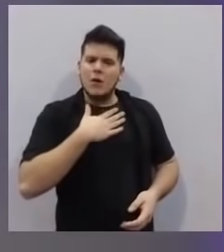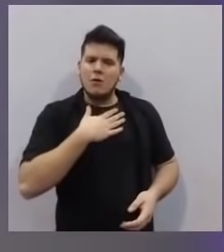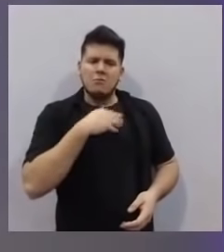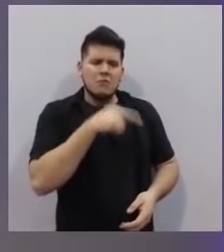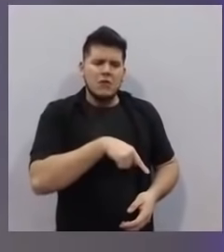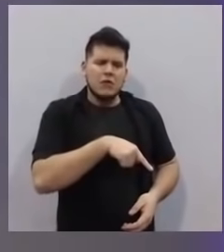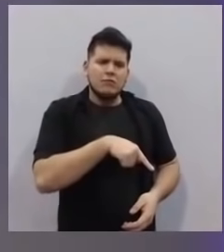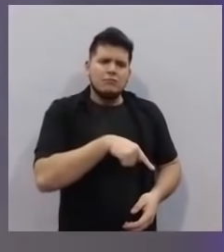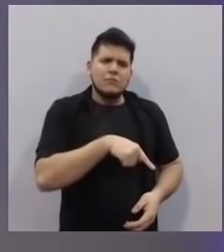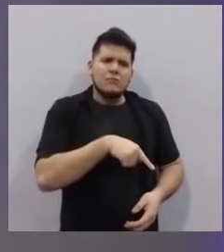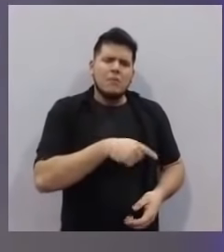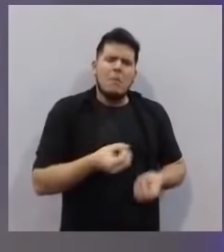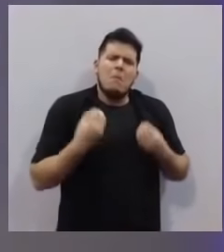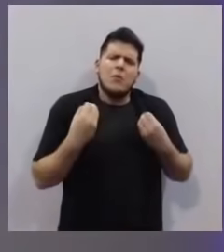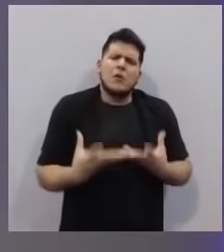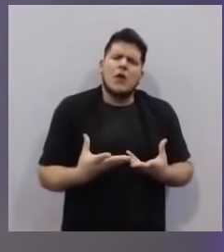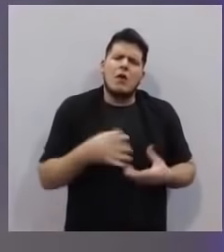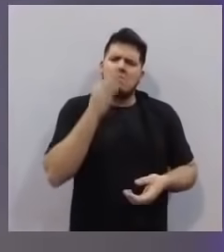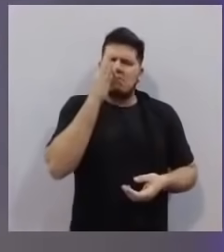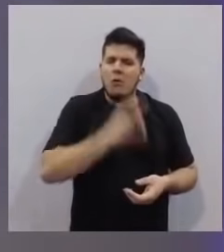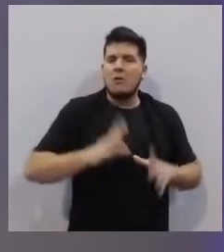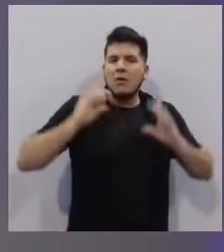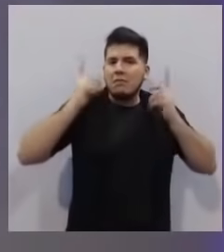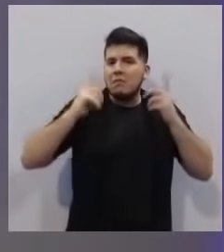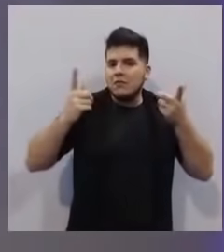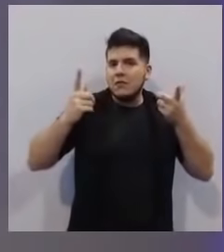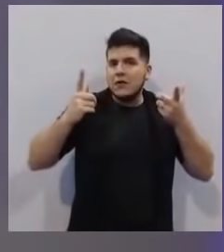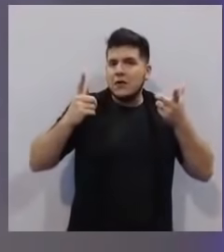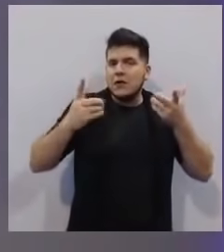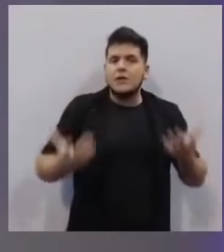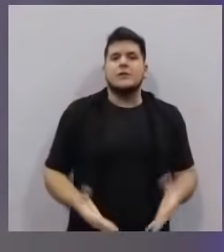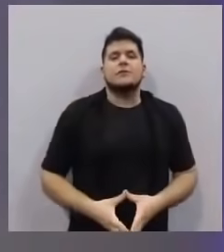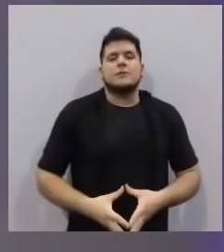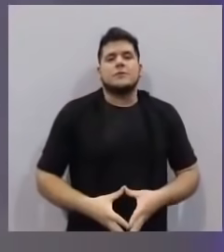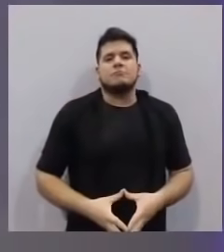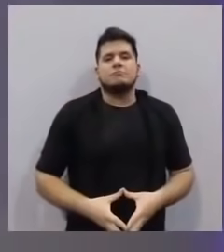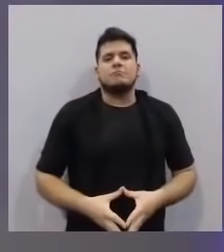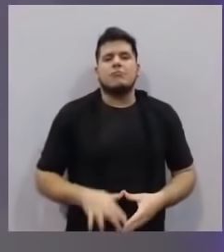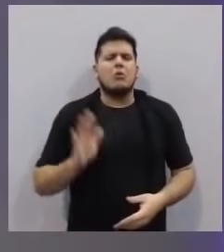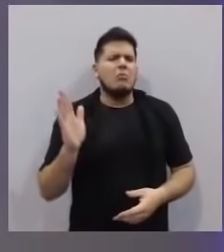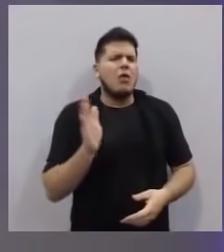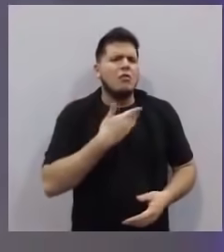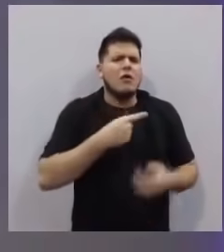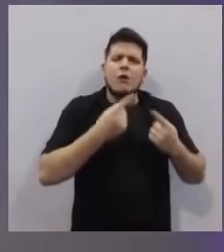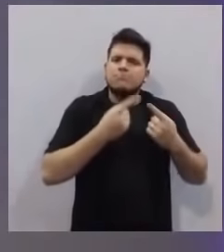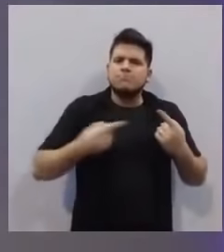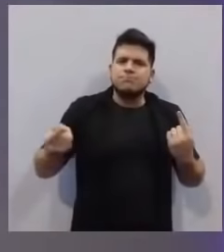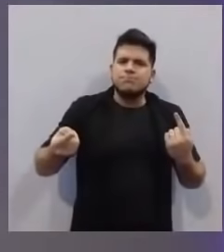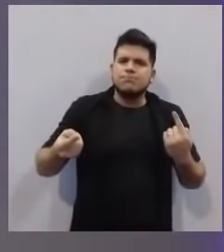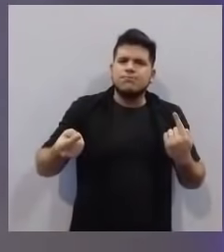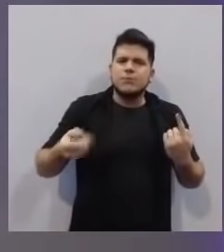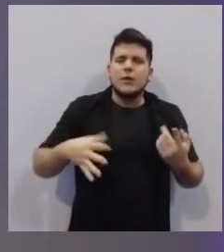porque reclamas si todo lo mío es tuyo vieron que se repite la historia